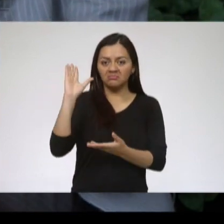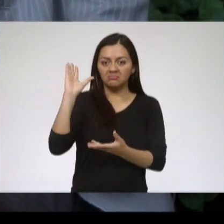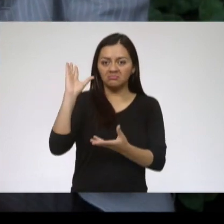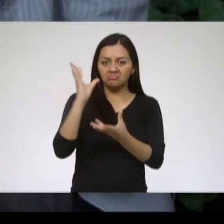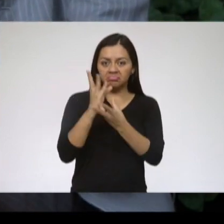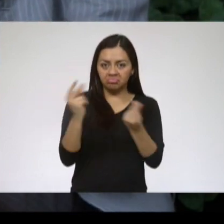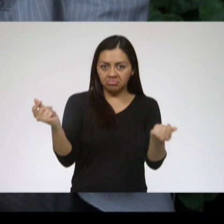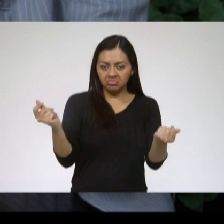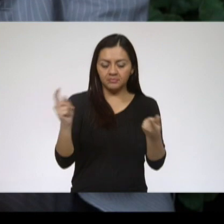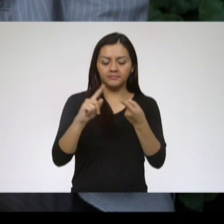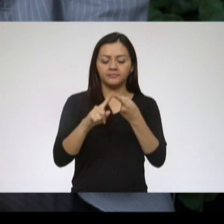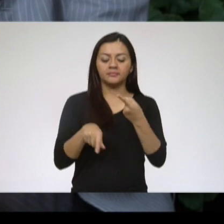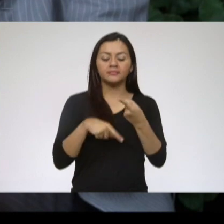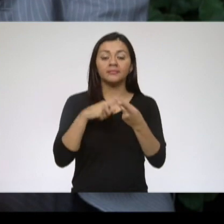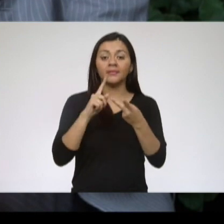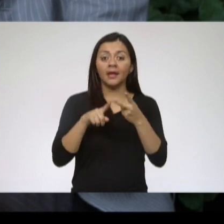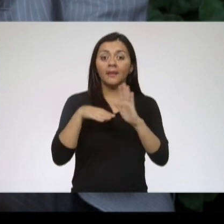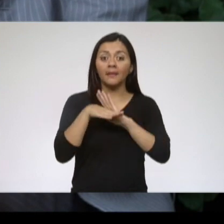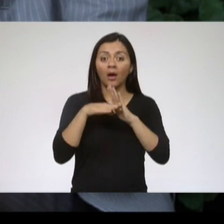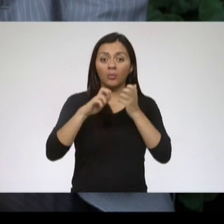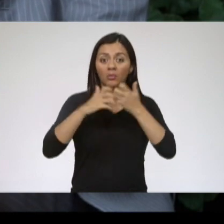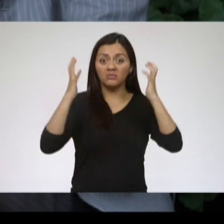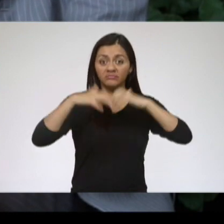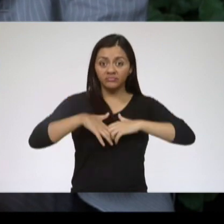que realmente una cantidad de ecuatorianos